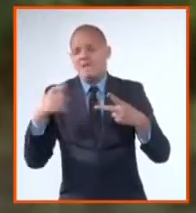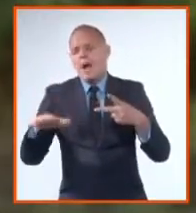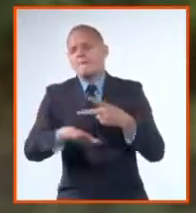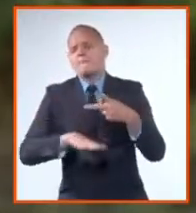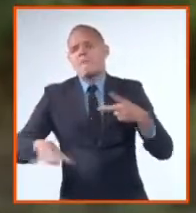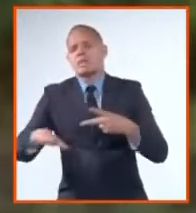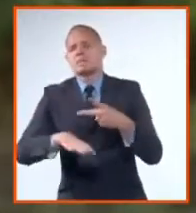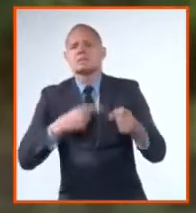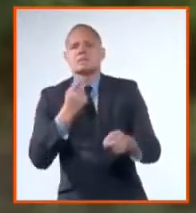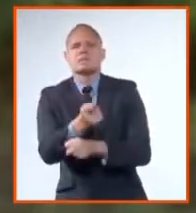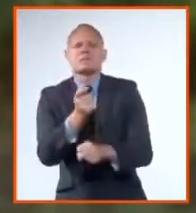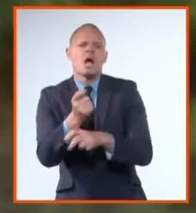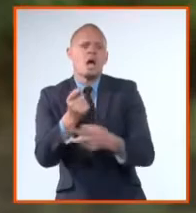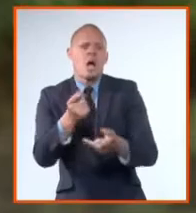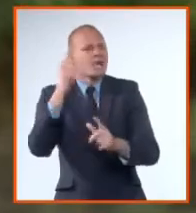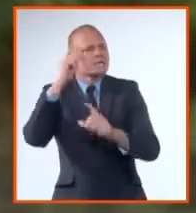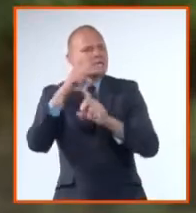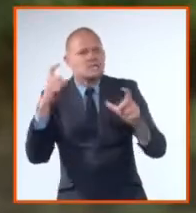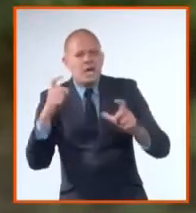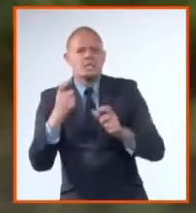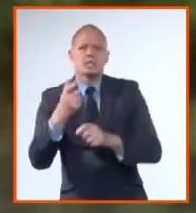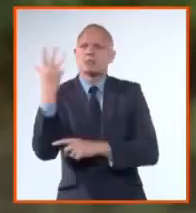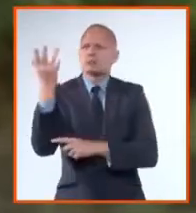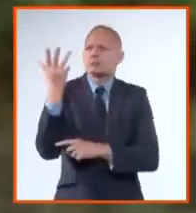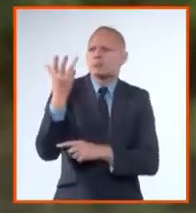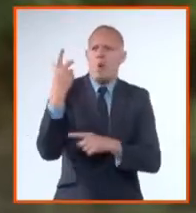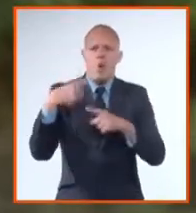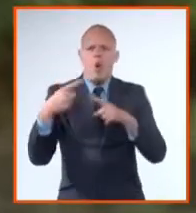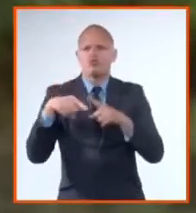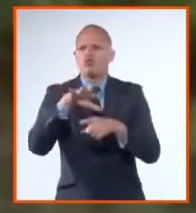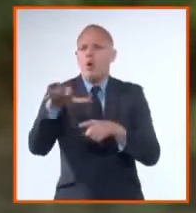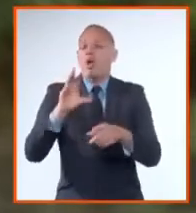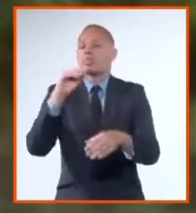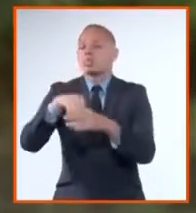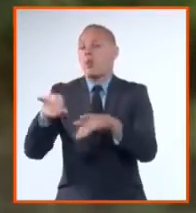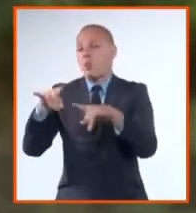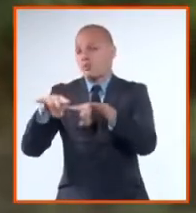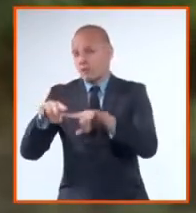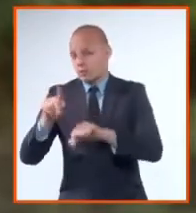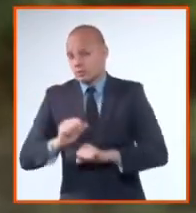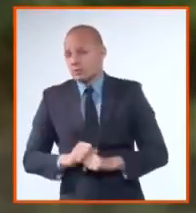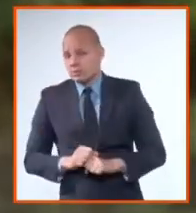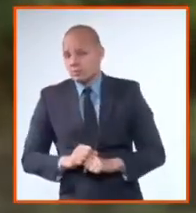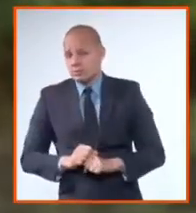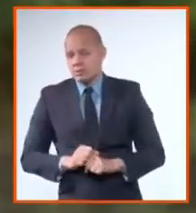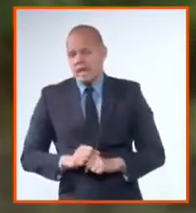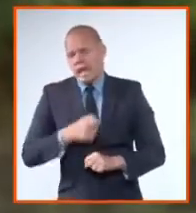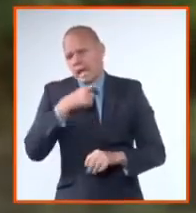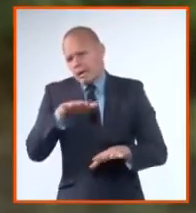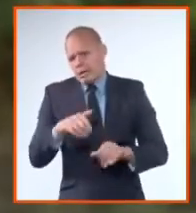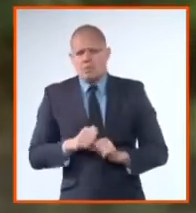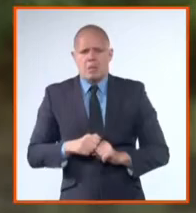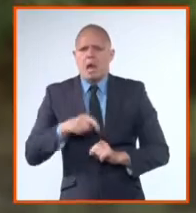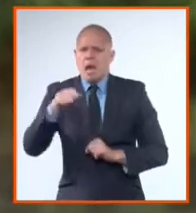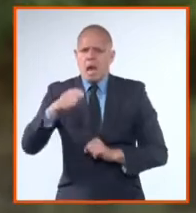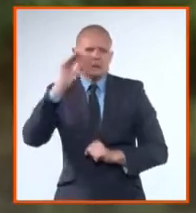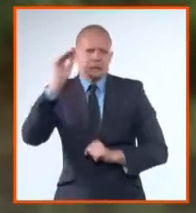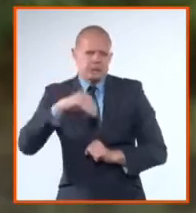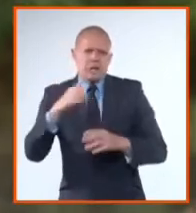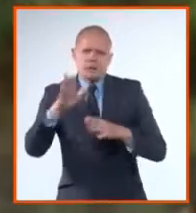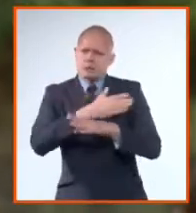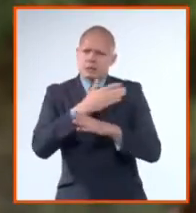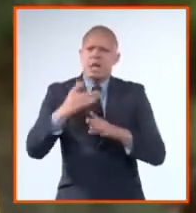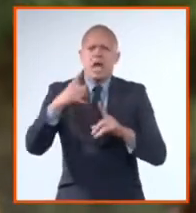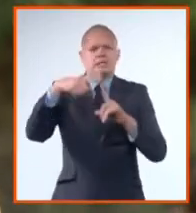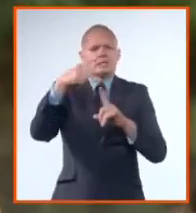por ejemplo, en las universidades. Y está relacionado con los IPVC, con el